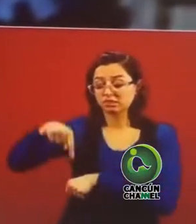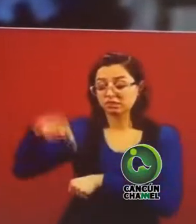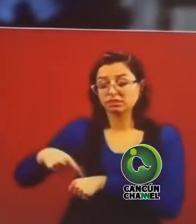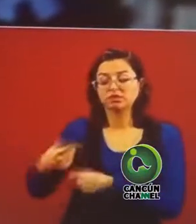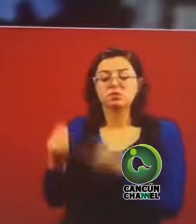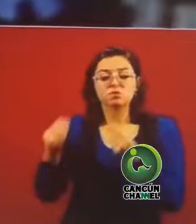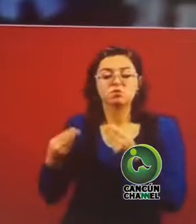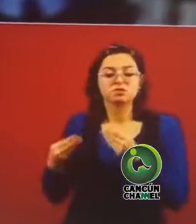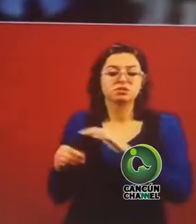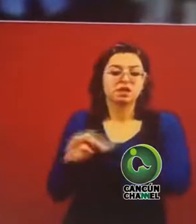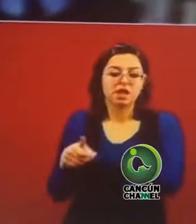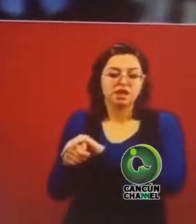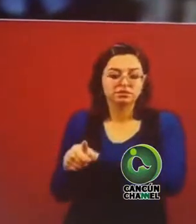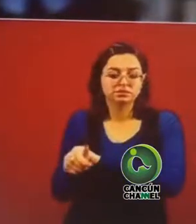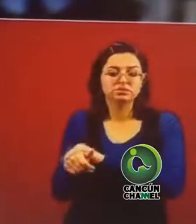3